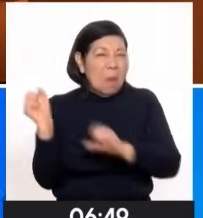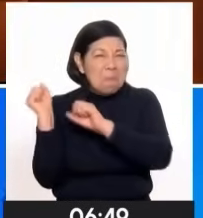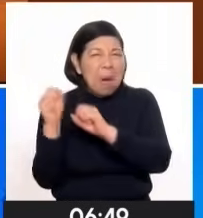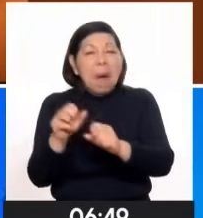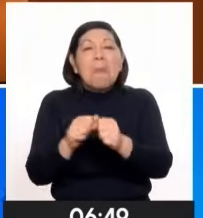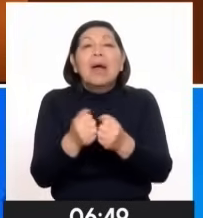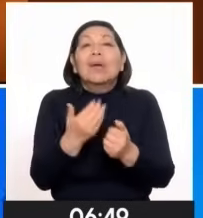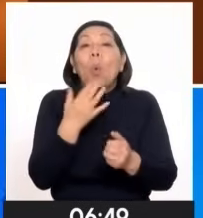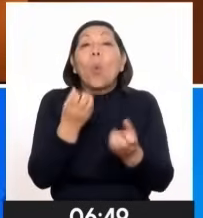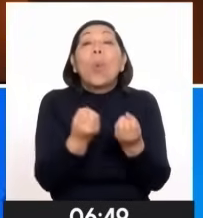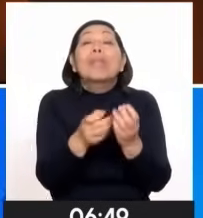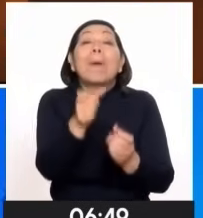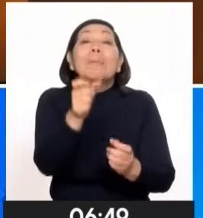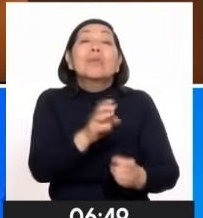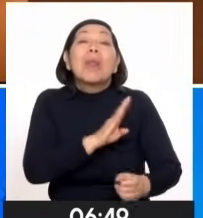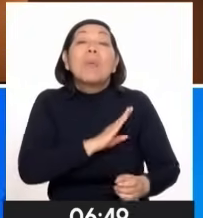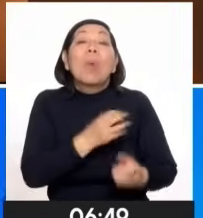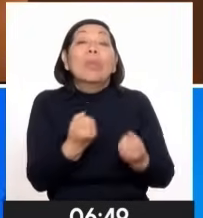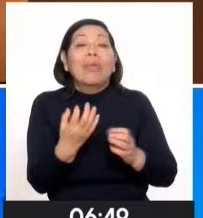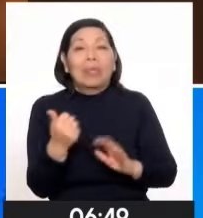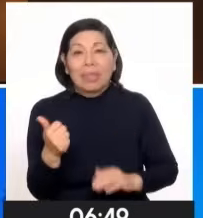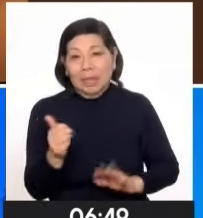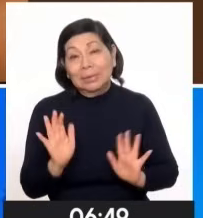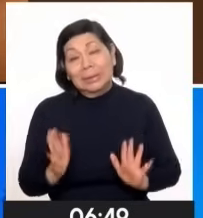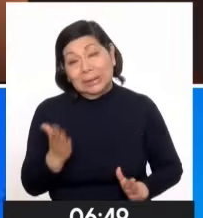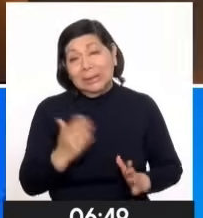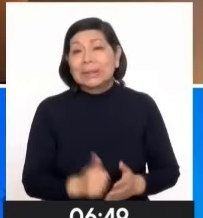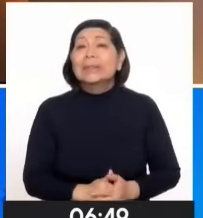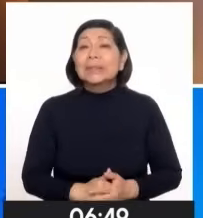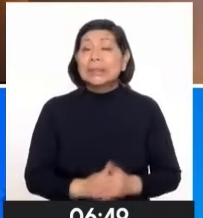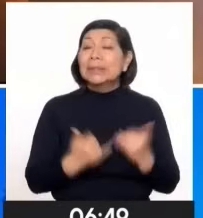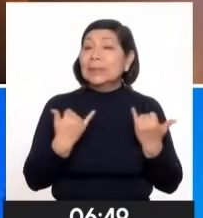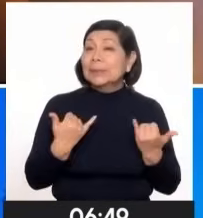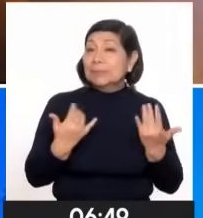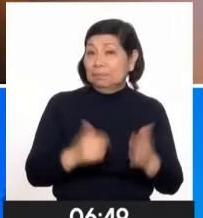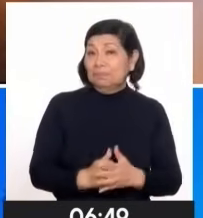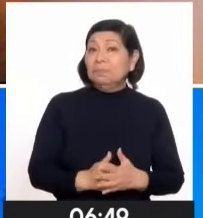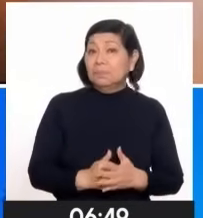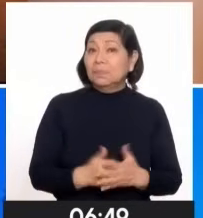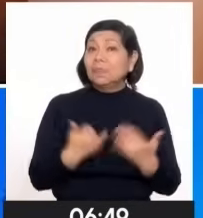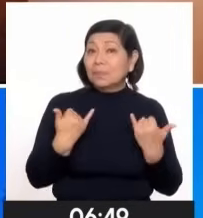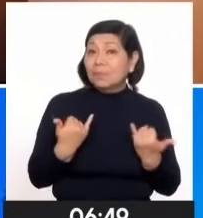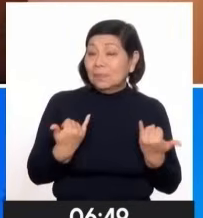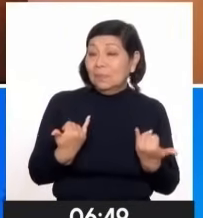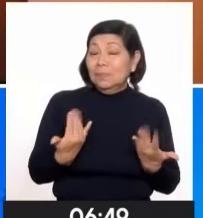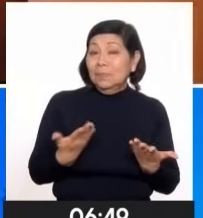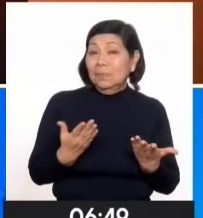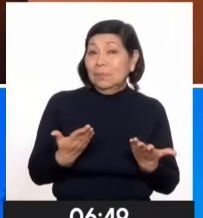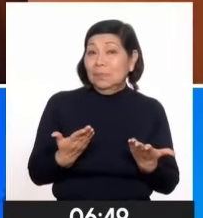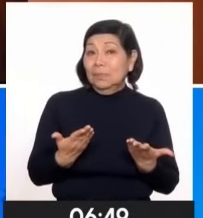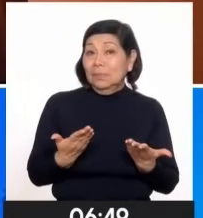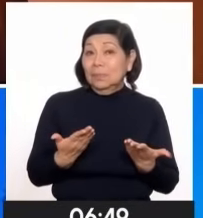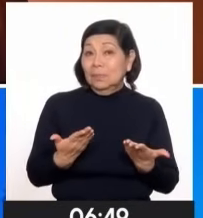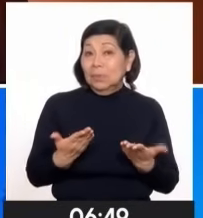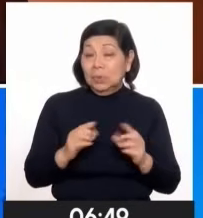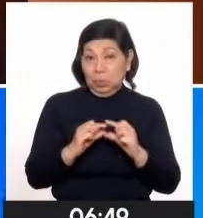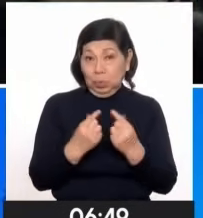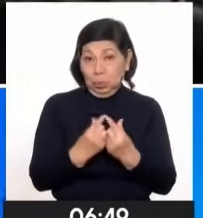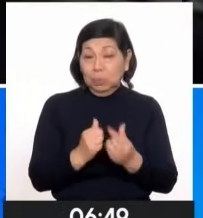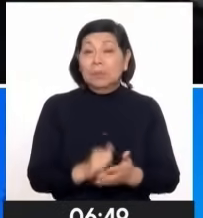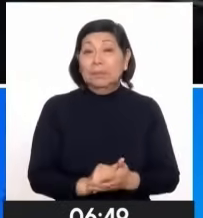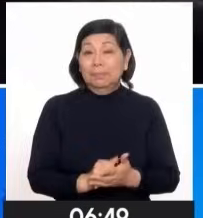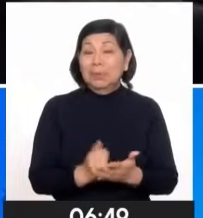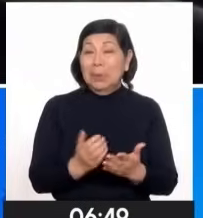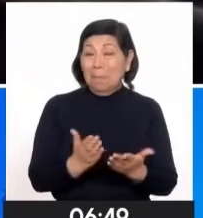información estamos trabajando en ello ahorita ahora entendemos que eh parte justamente de esta en este en este sector donde se